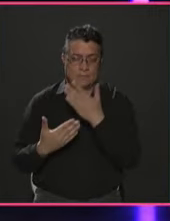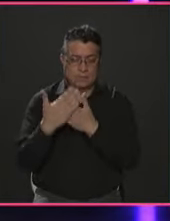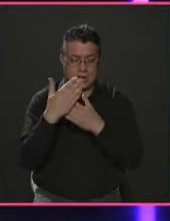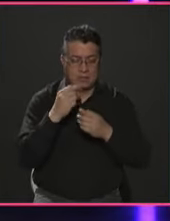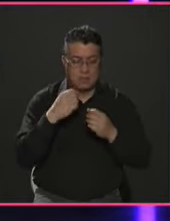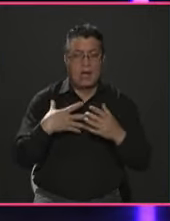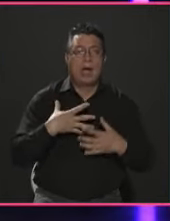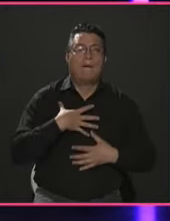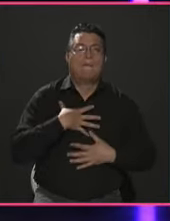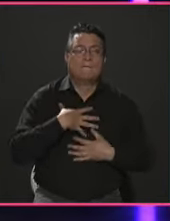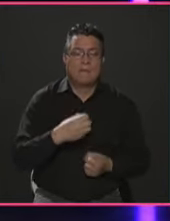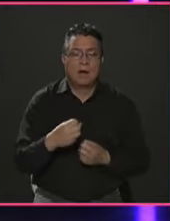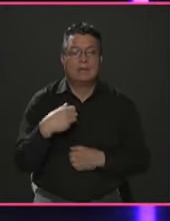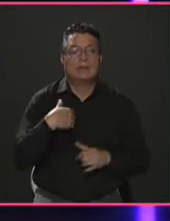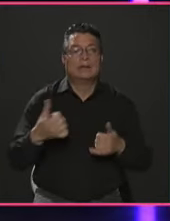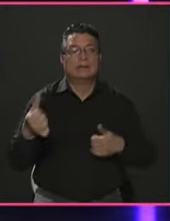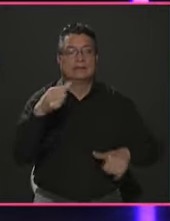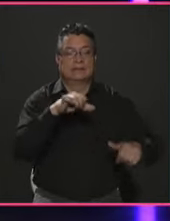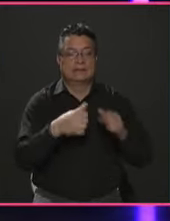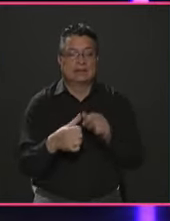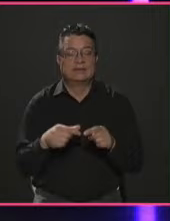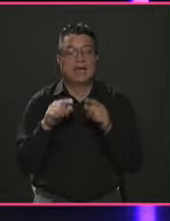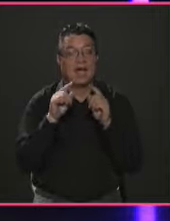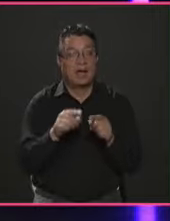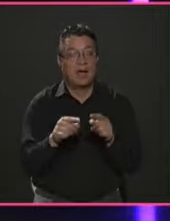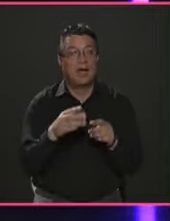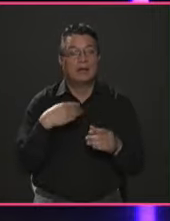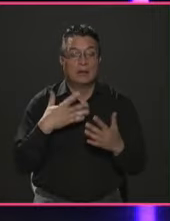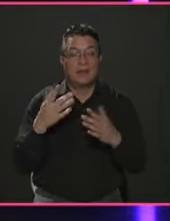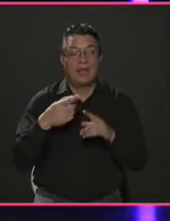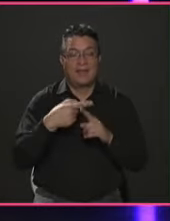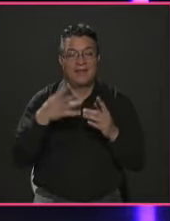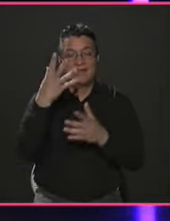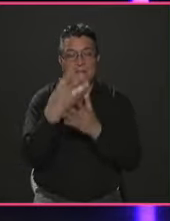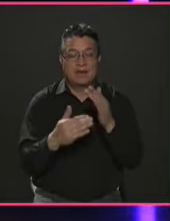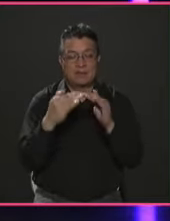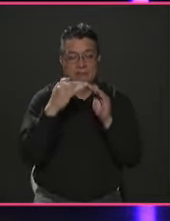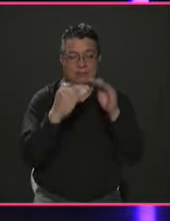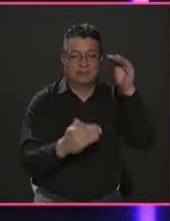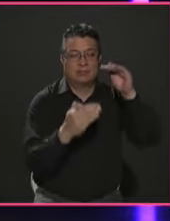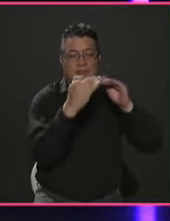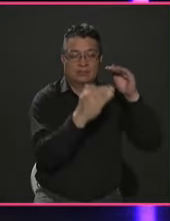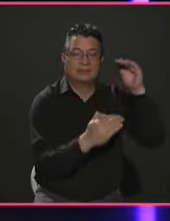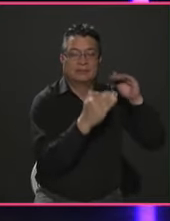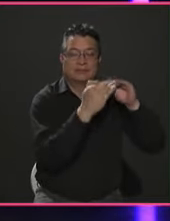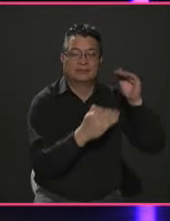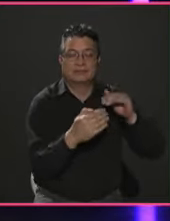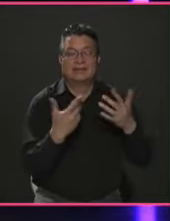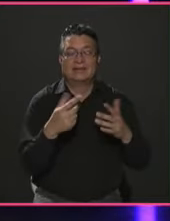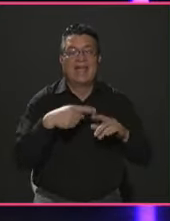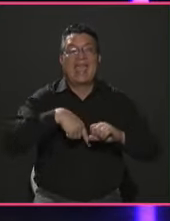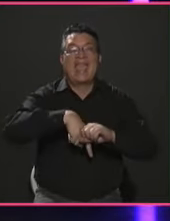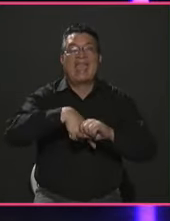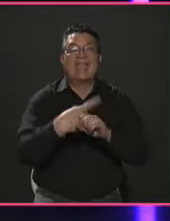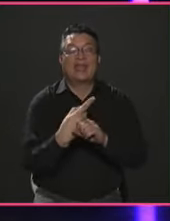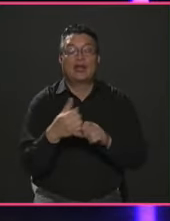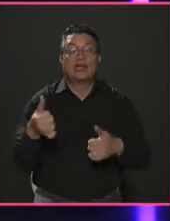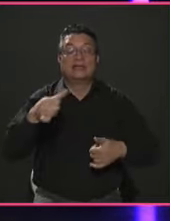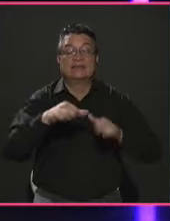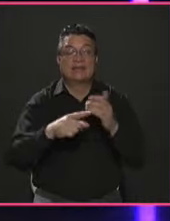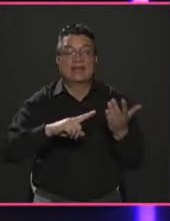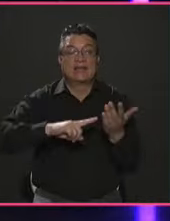la ciencia para los efectos de terminar con las brechas de género en materia justamente de ciencia tecnología